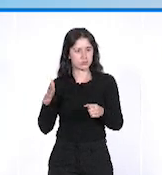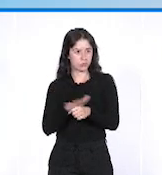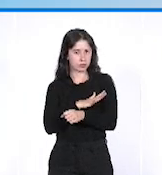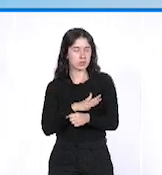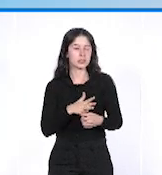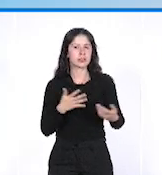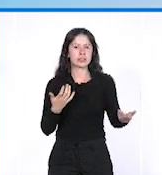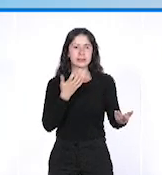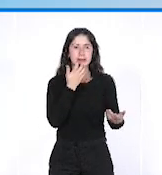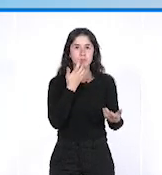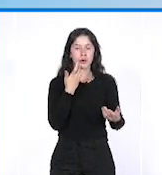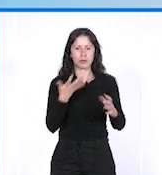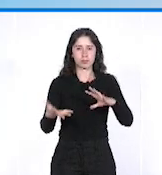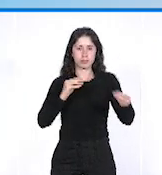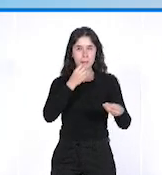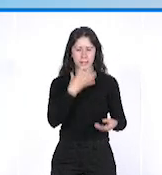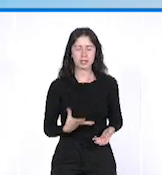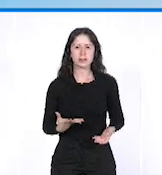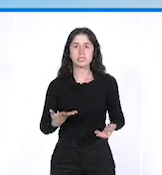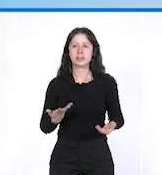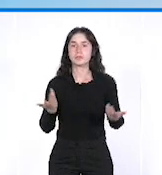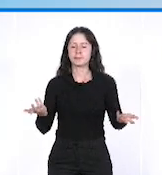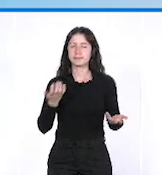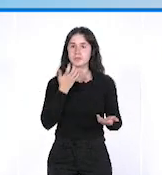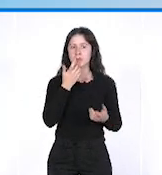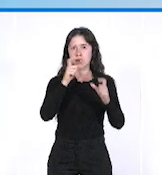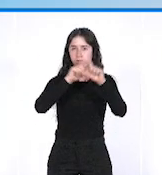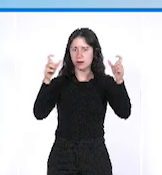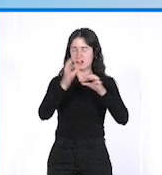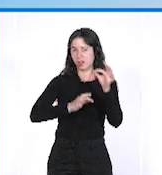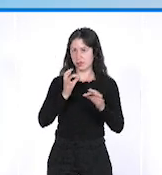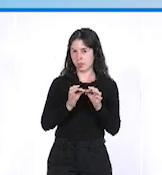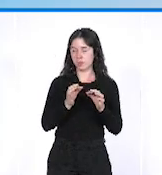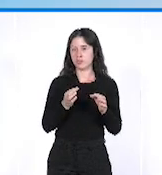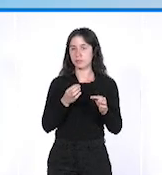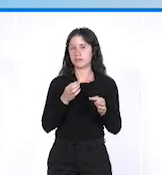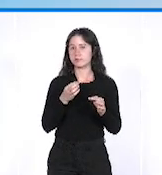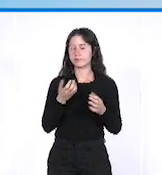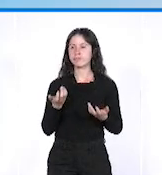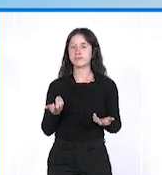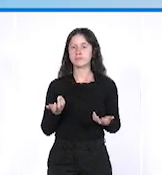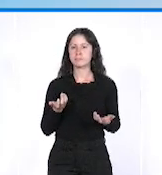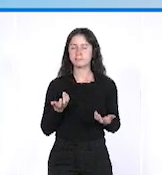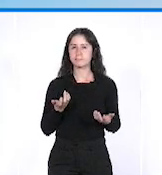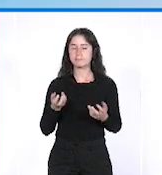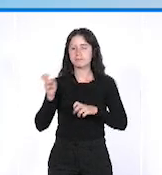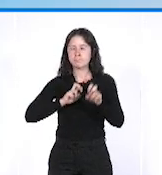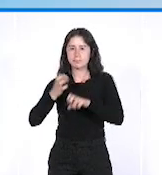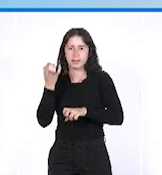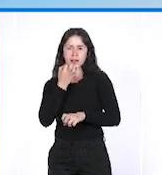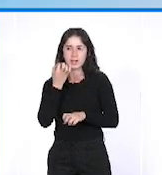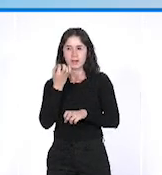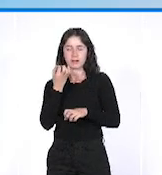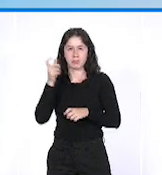adecuados y por tanto cuando una organización eh Busca compañeros de camino para evaluar este tipo